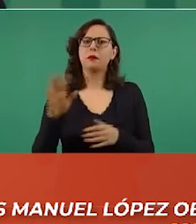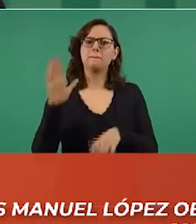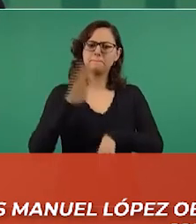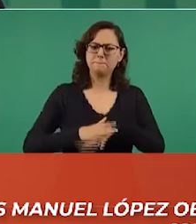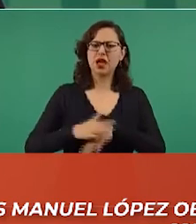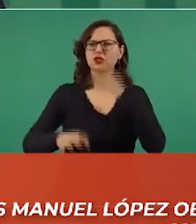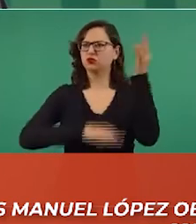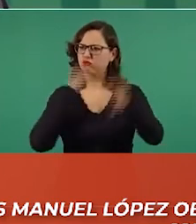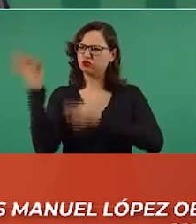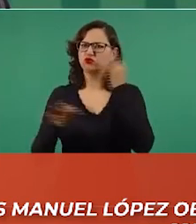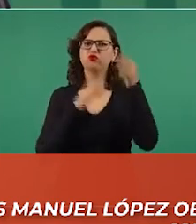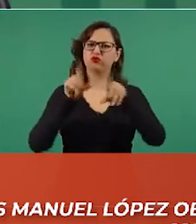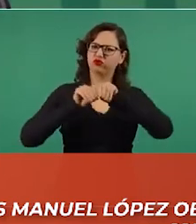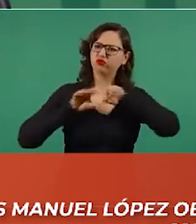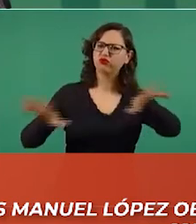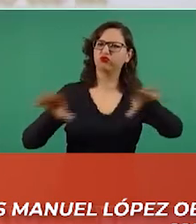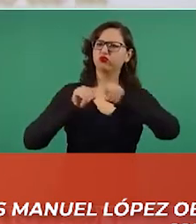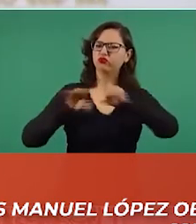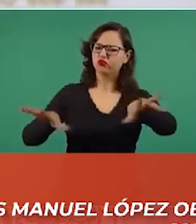se junten,